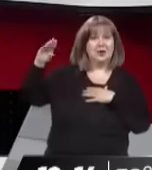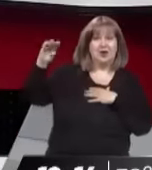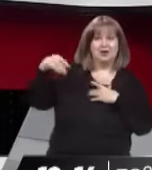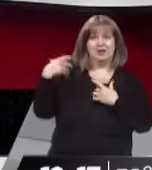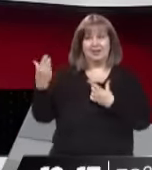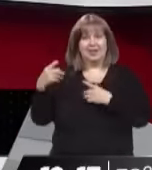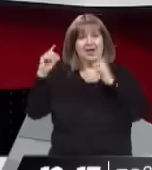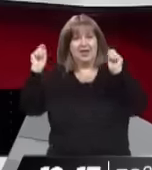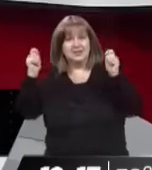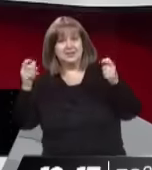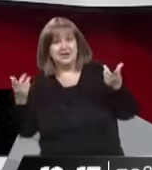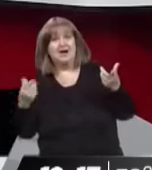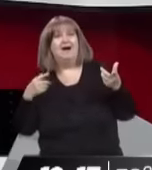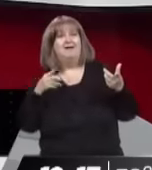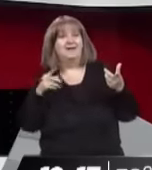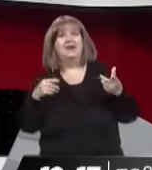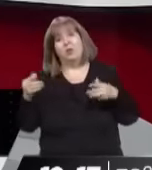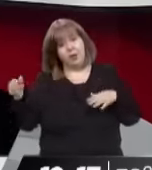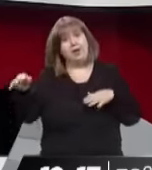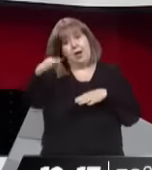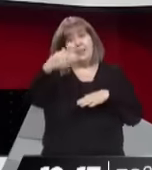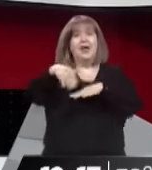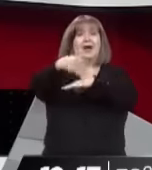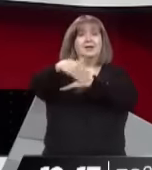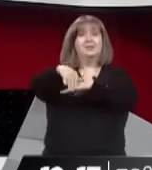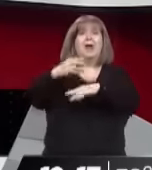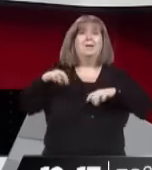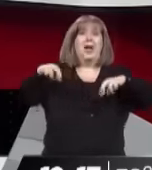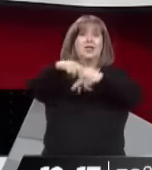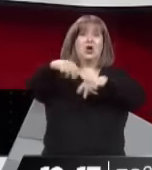viendo esto, dice, bueno, yo también quiero aparecer. Y que vaya al kilómetro cero, entonces. Claro. Que vaya al kilómetro cero.